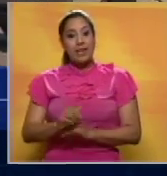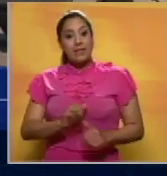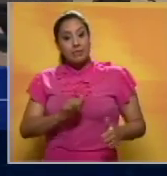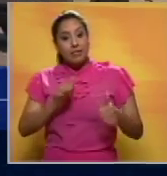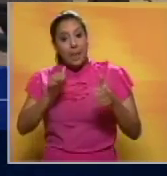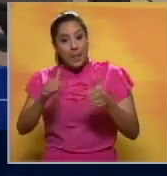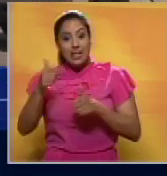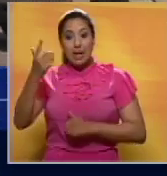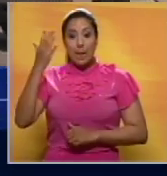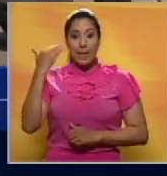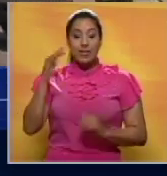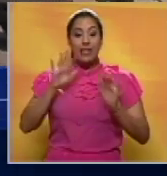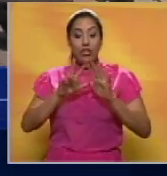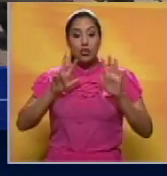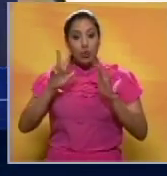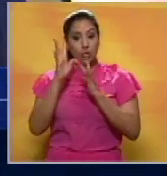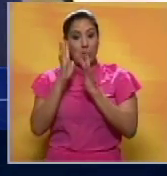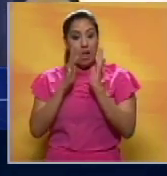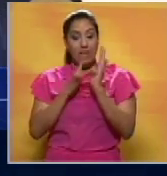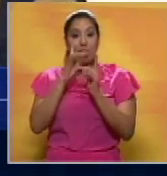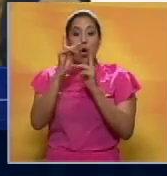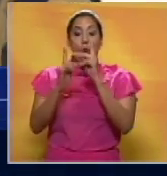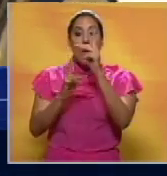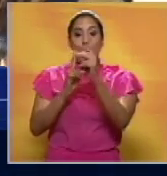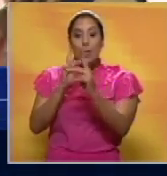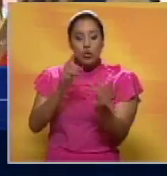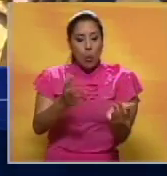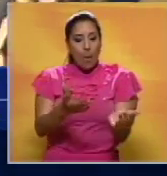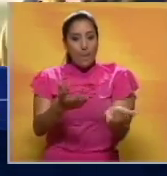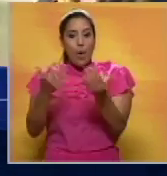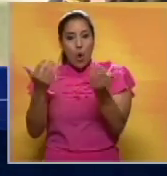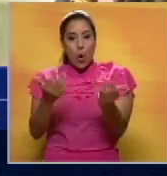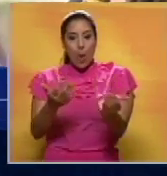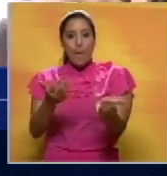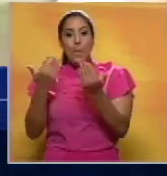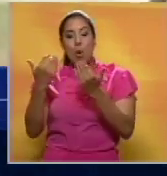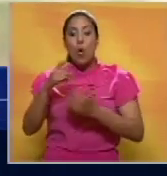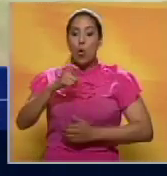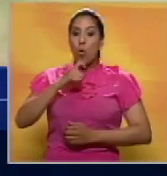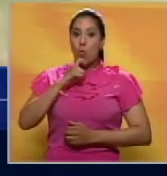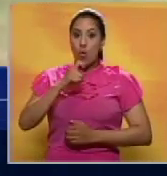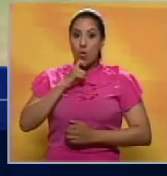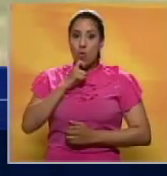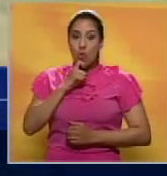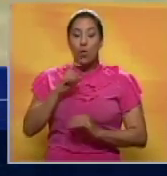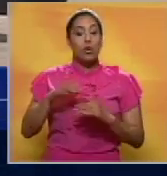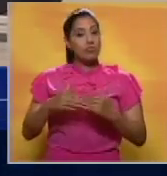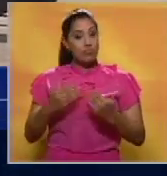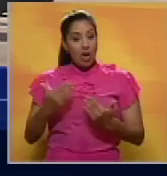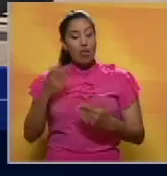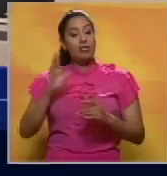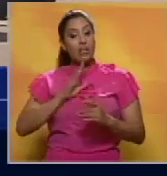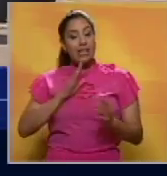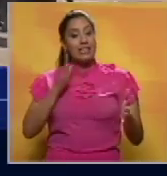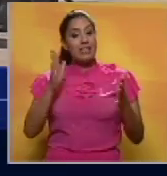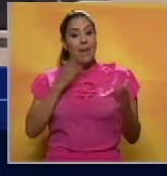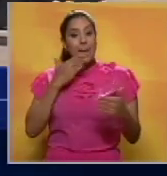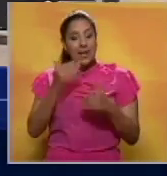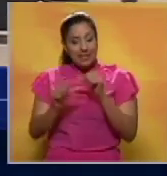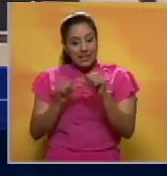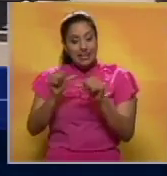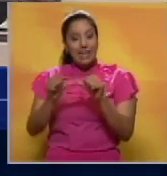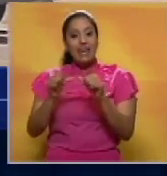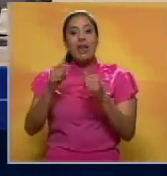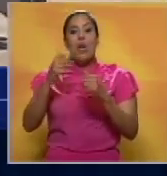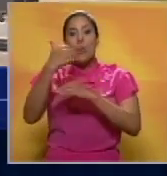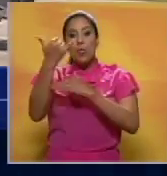inició el pasado 18 de abril el proceso de extracción del material aurífero, el cual servirá para seguir